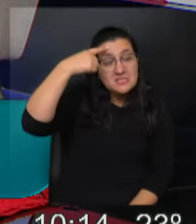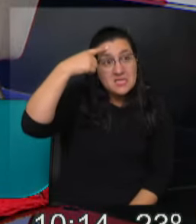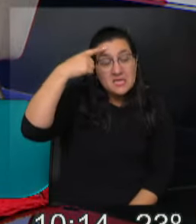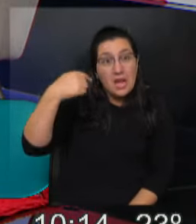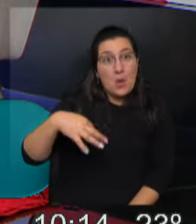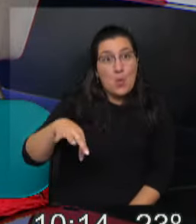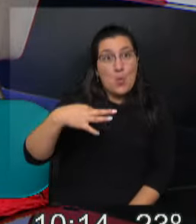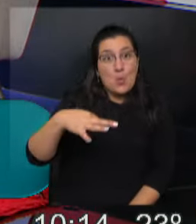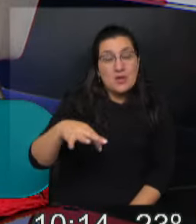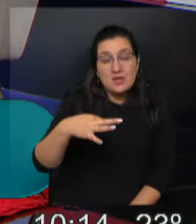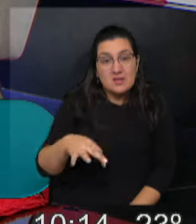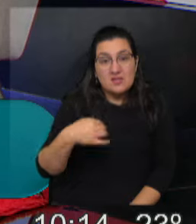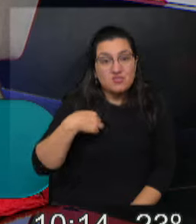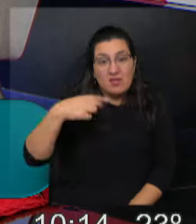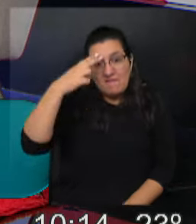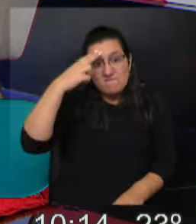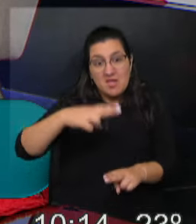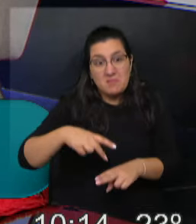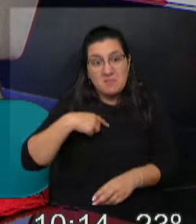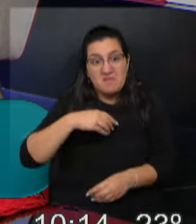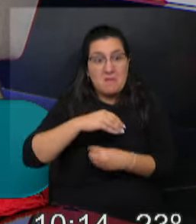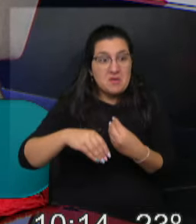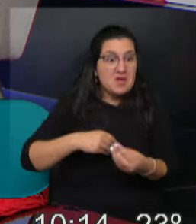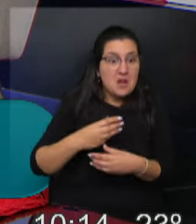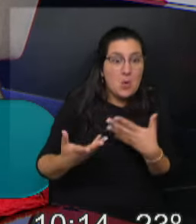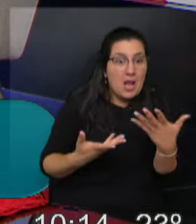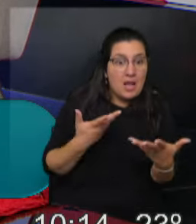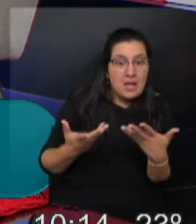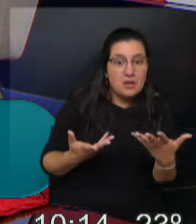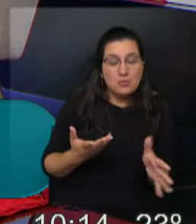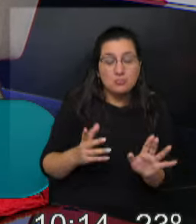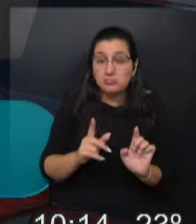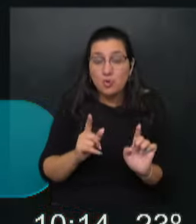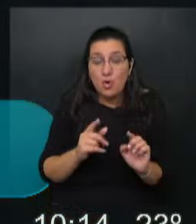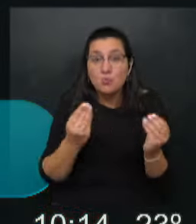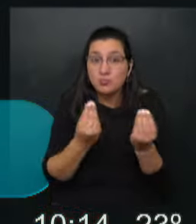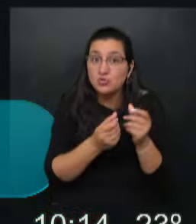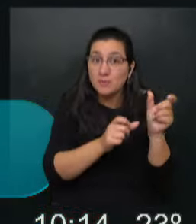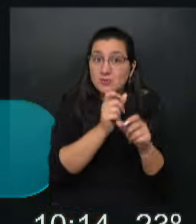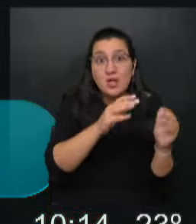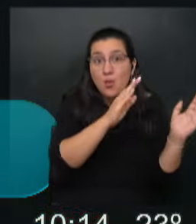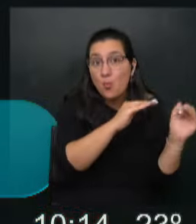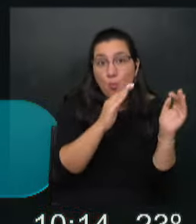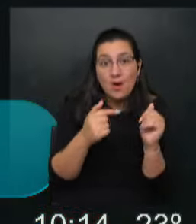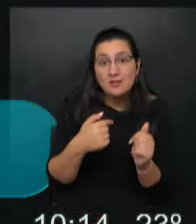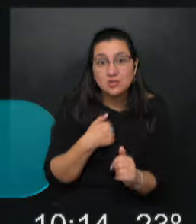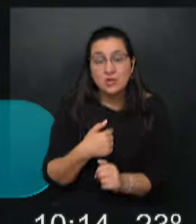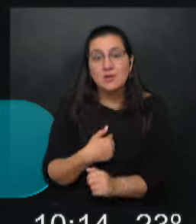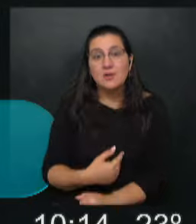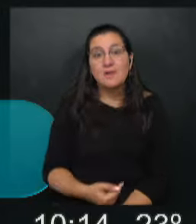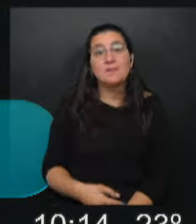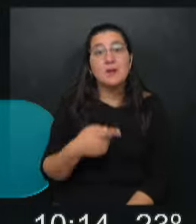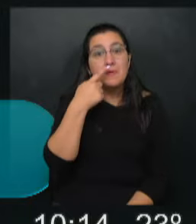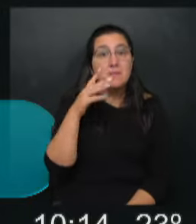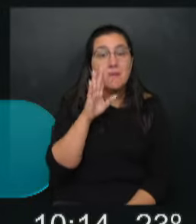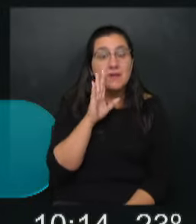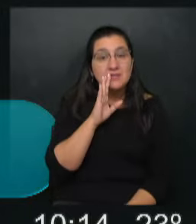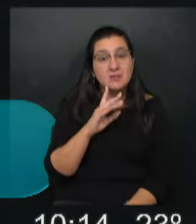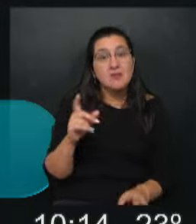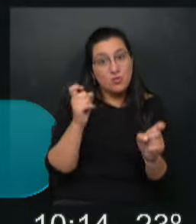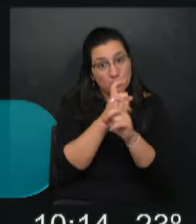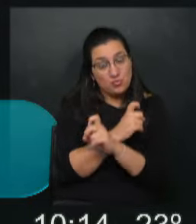pasar, no es algo. Mi familia también, en un momento que hablé con mis padres, les costó, pero me ayudaron,